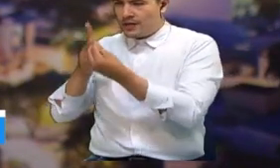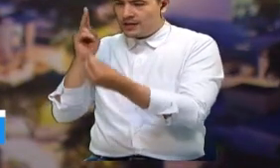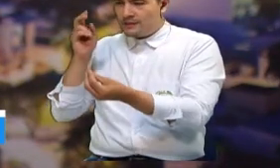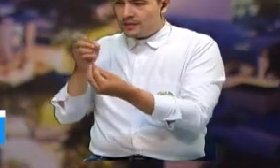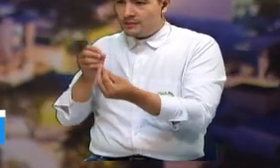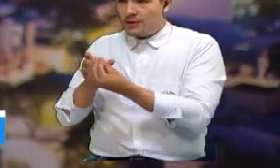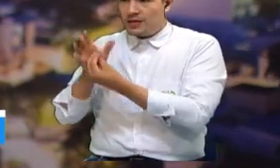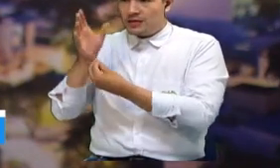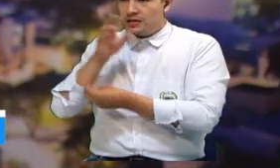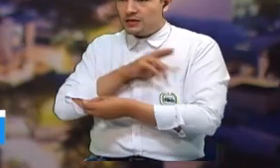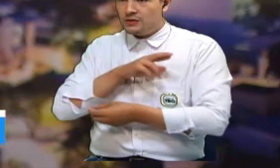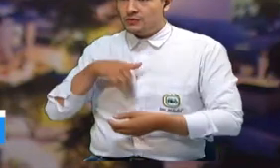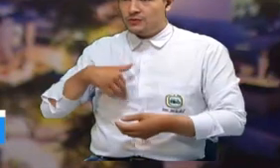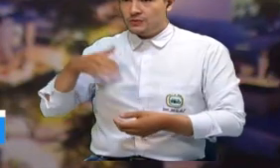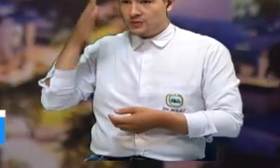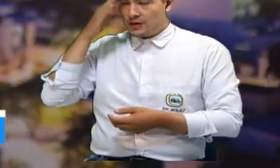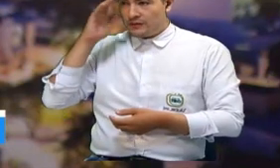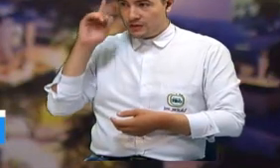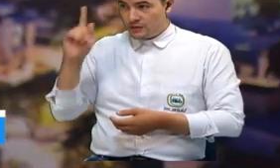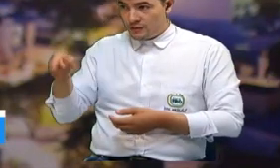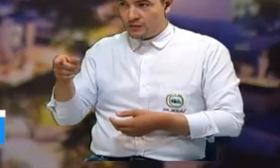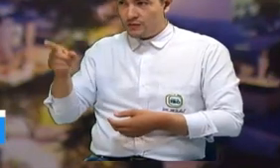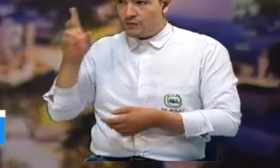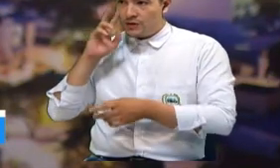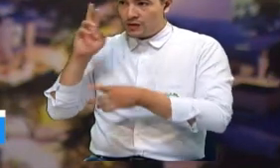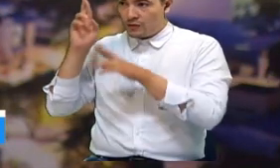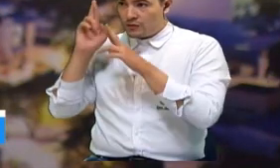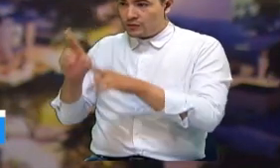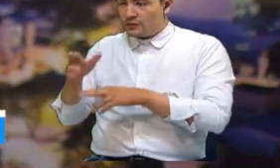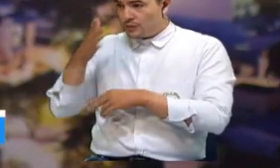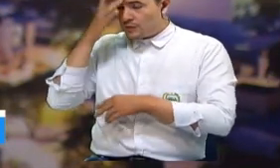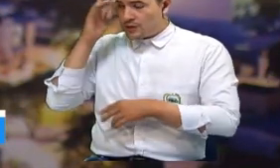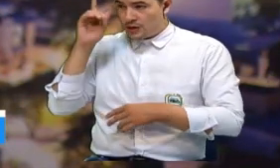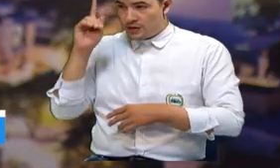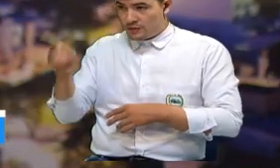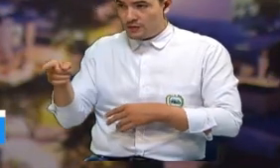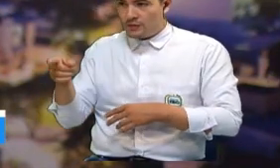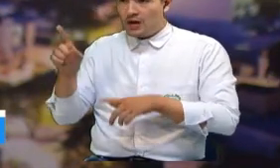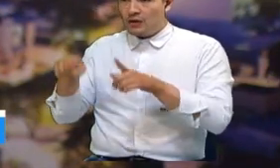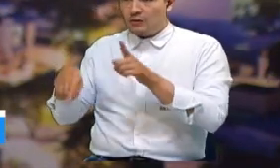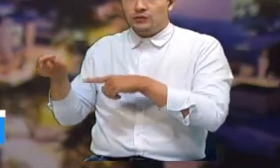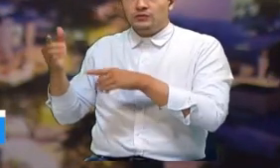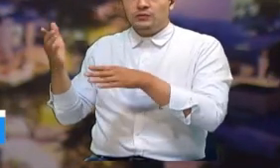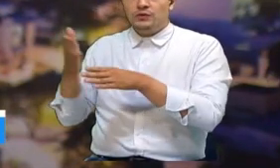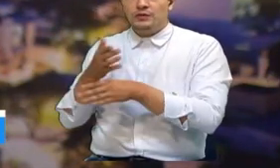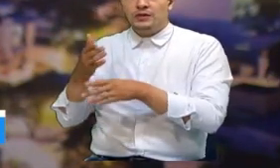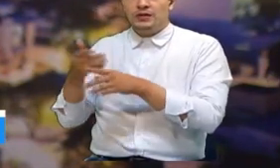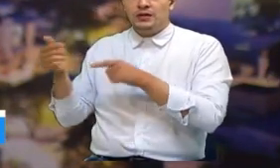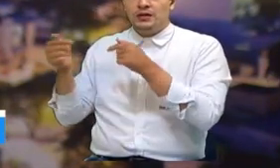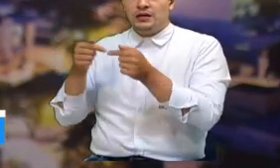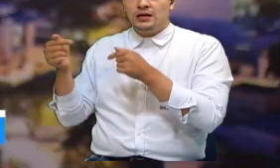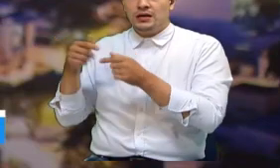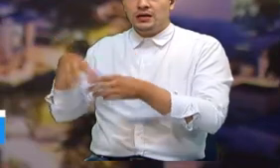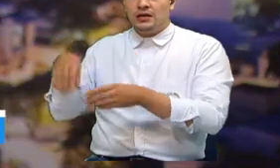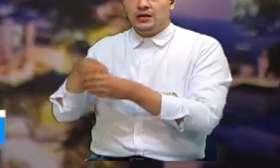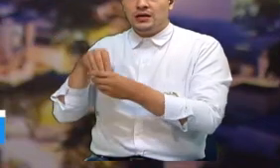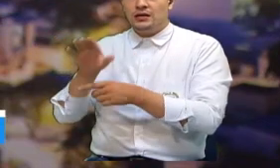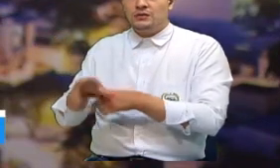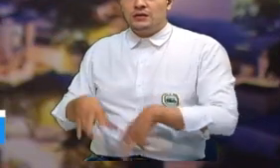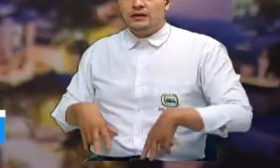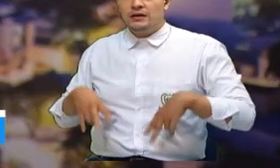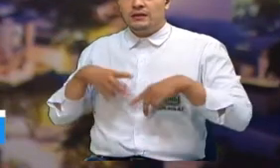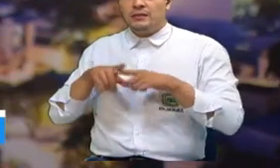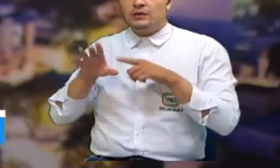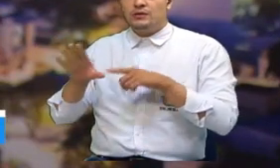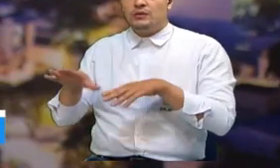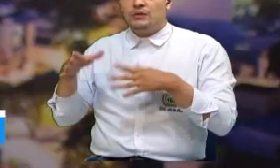violencia. Sabemos que tuviste de hecho un reconocimiento porque fue un altercado bastante fuerte que hizo parte de tu vida. ¿Cómo